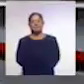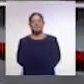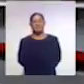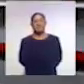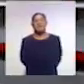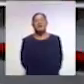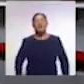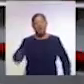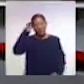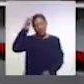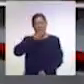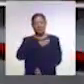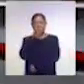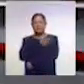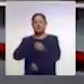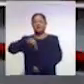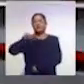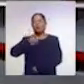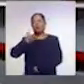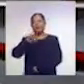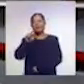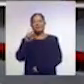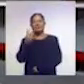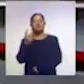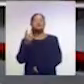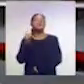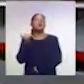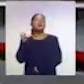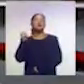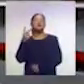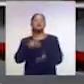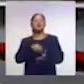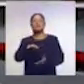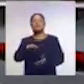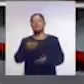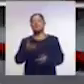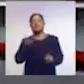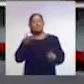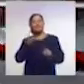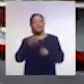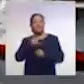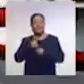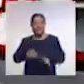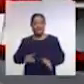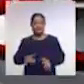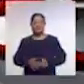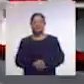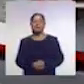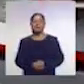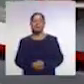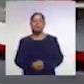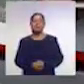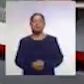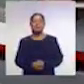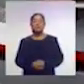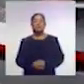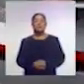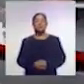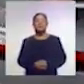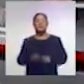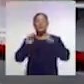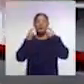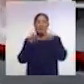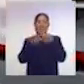¿Qué tal? Muy buenas tardes. Es jueves 22 de agosto de 2019. Vamos directamente a la información. Se reúne Marco Mena